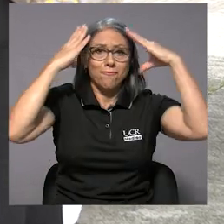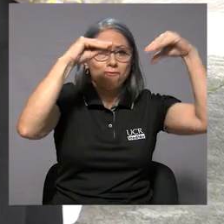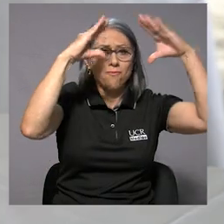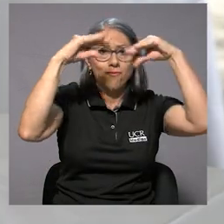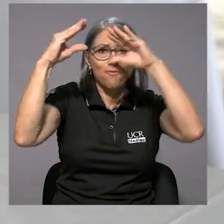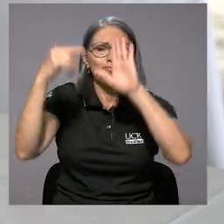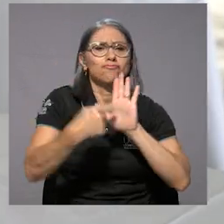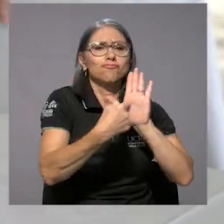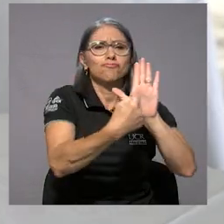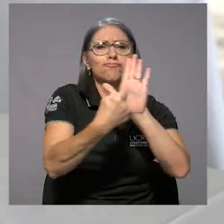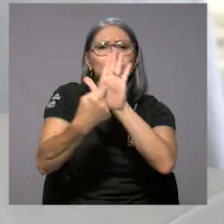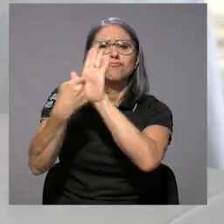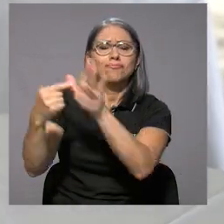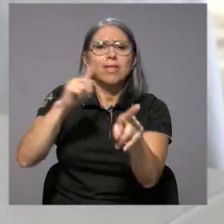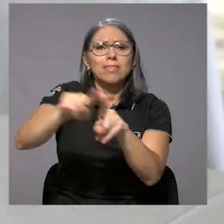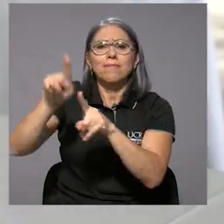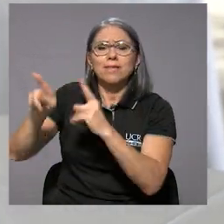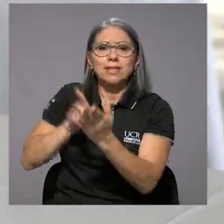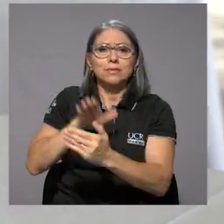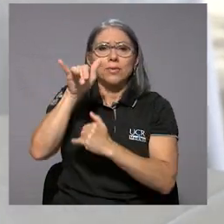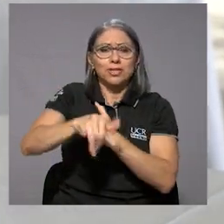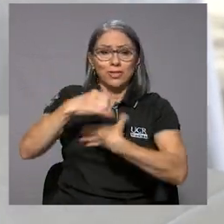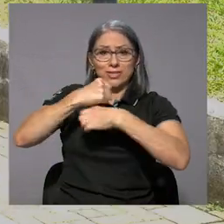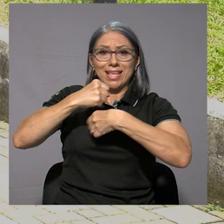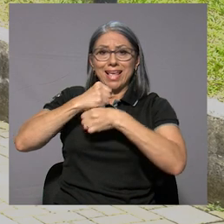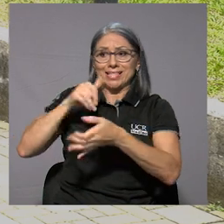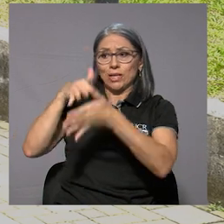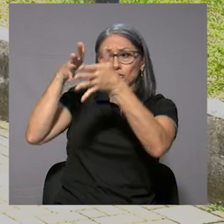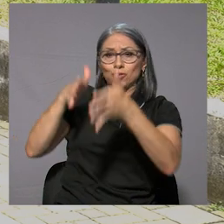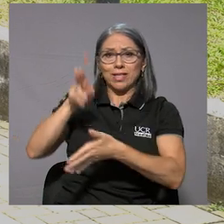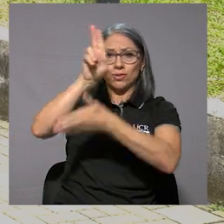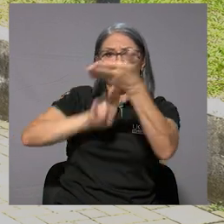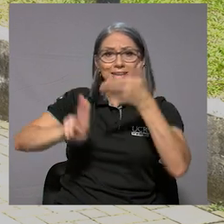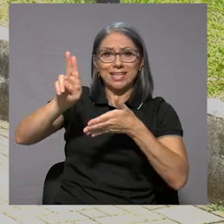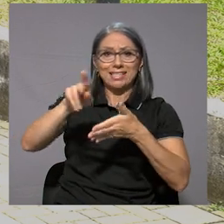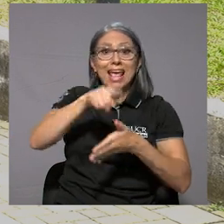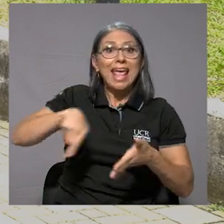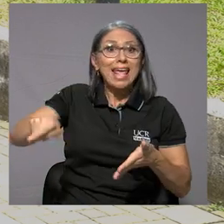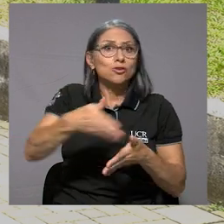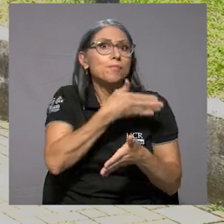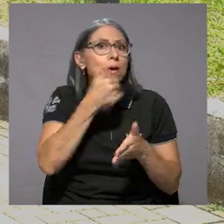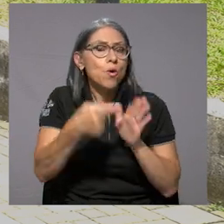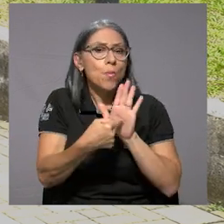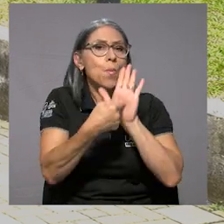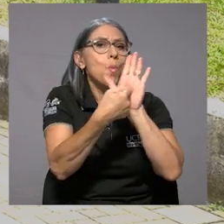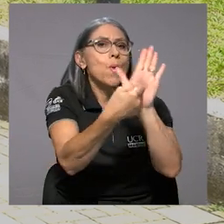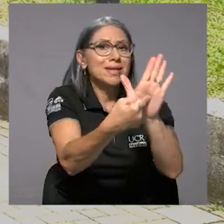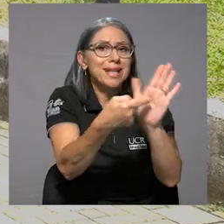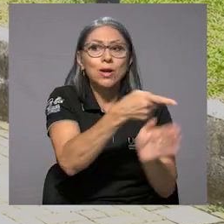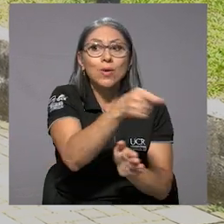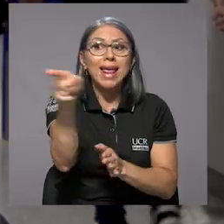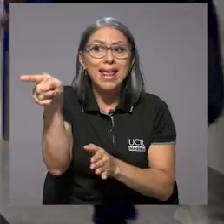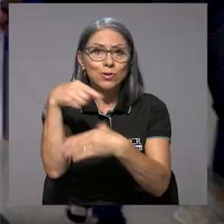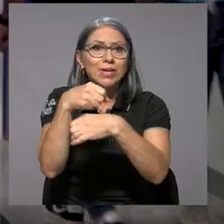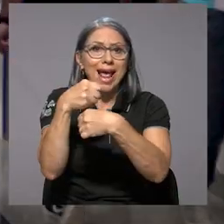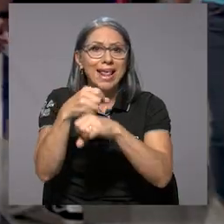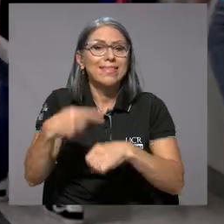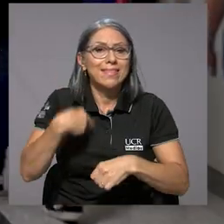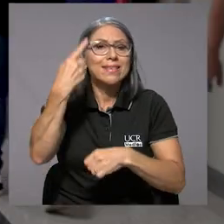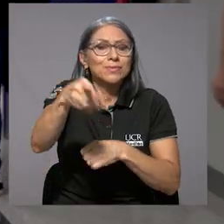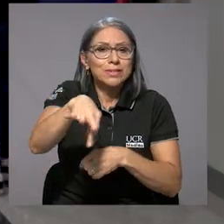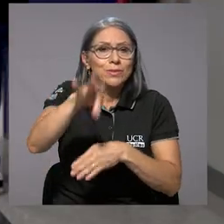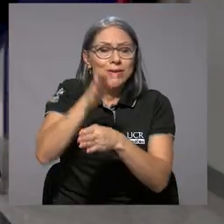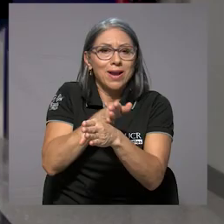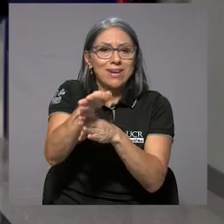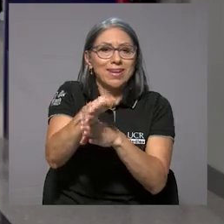proyectos realizados por las y los universitarios, que muestran mejor lo que realmente llevarán a cabo luego de escoger una carrera. Son las